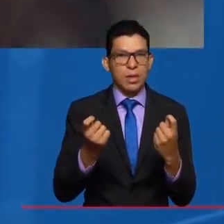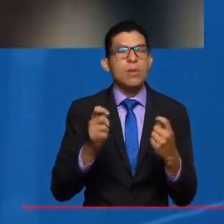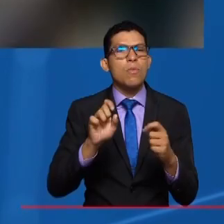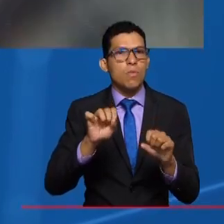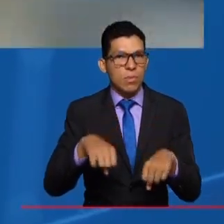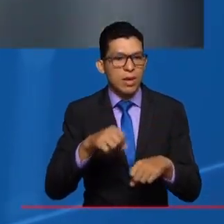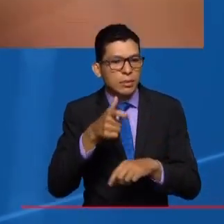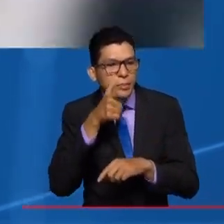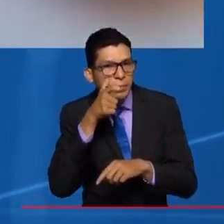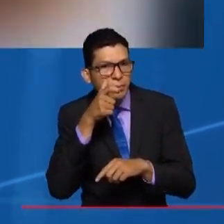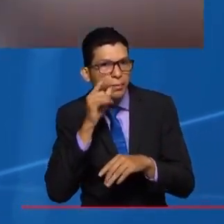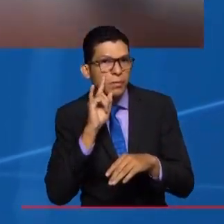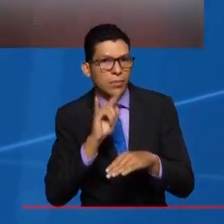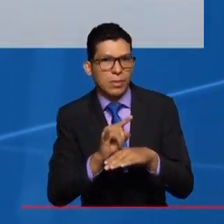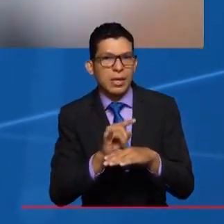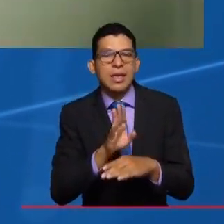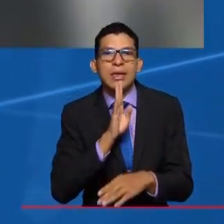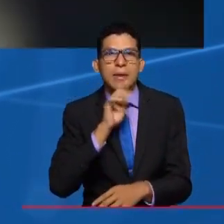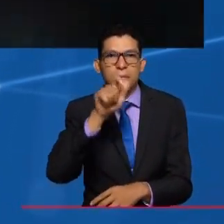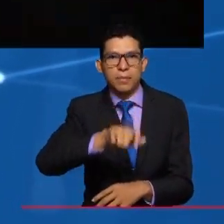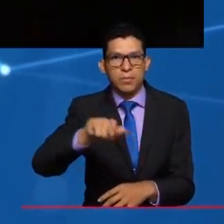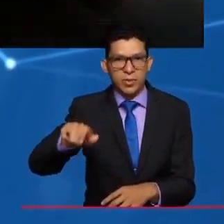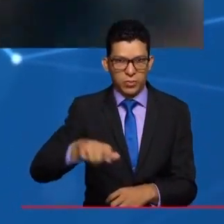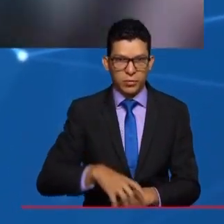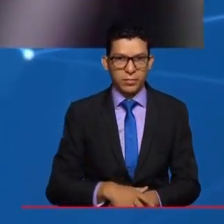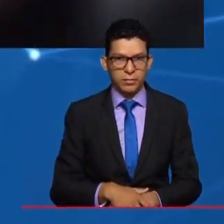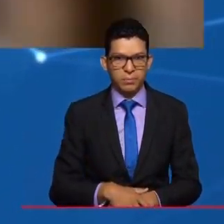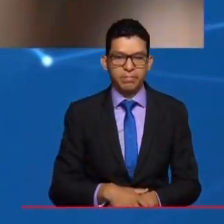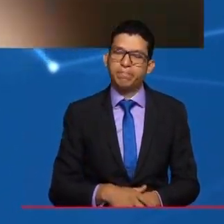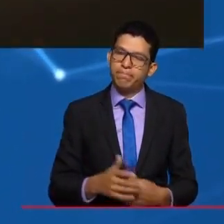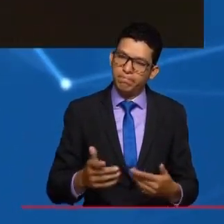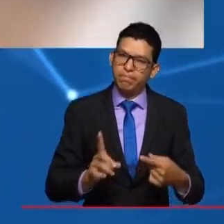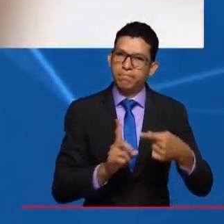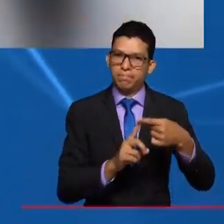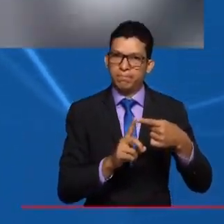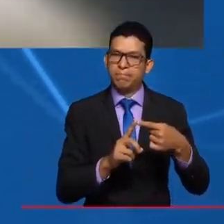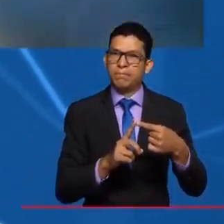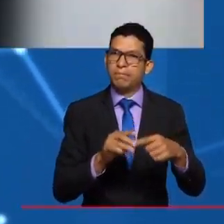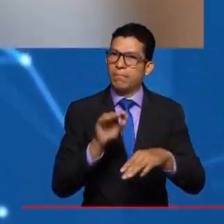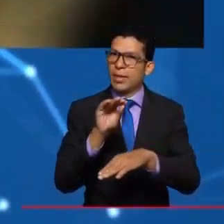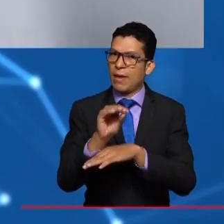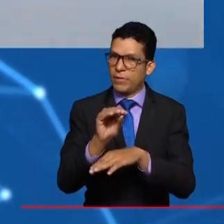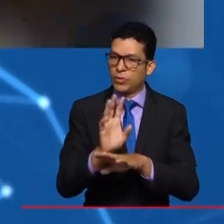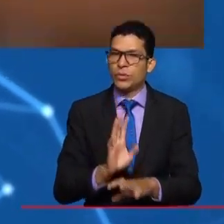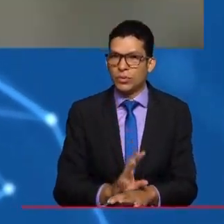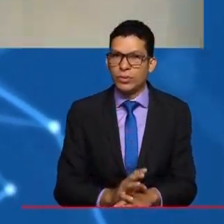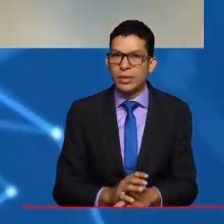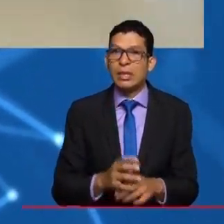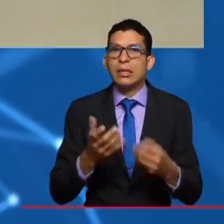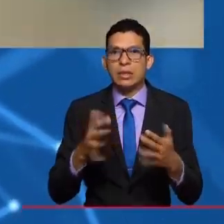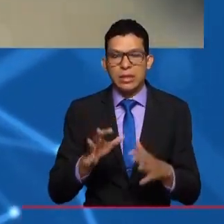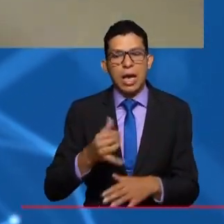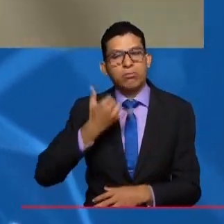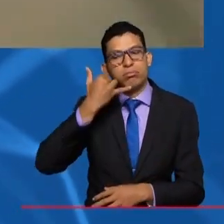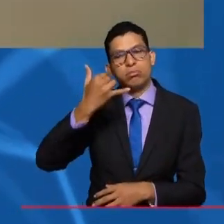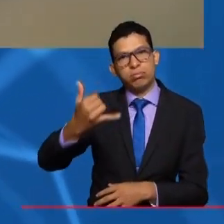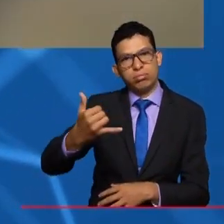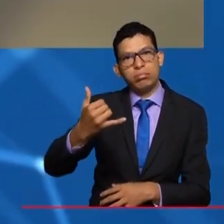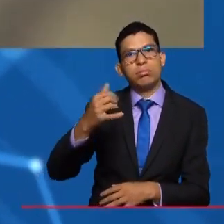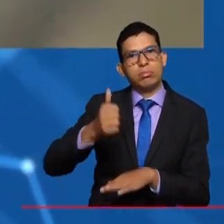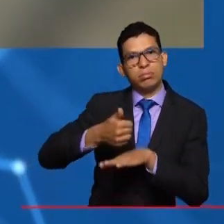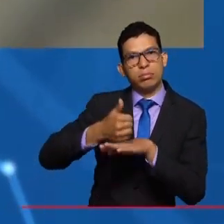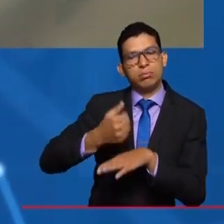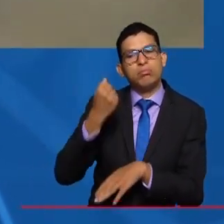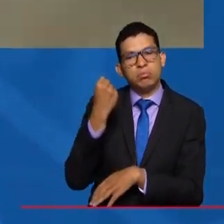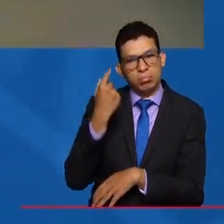seguimiento de quien ingresa a las instituciones educativas es como el primer llamado afortunadamente llamé a la rectora y hubo la